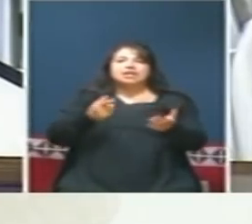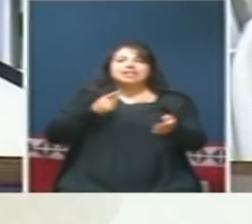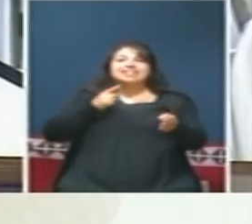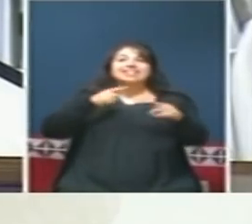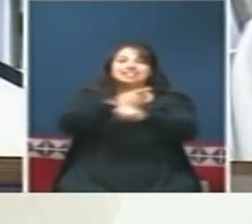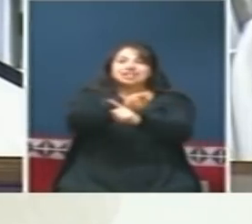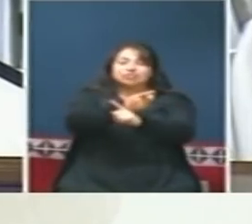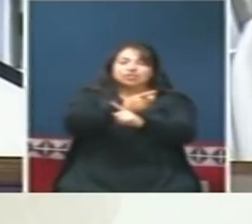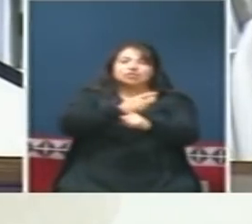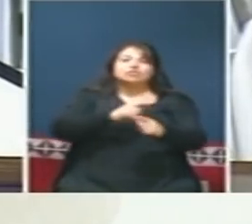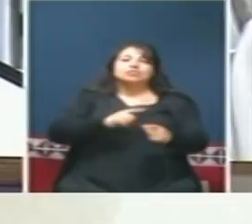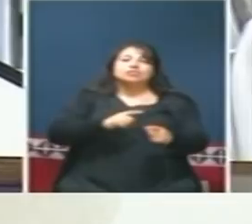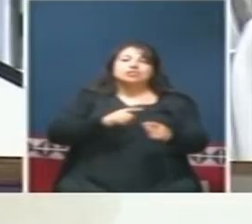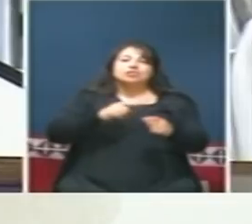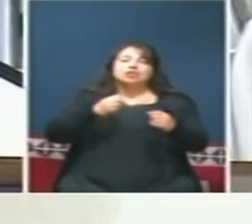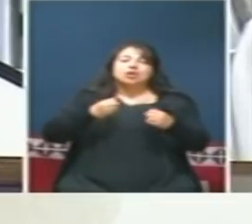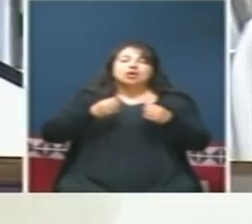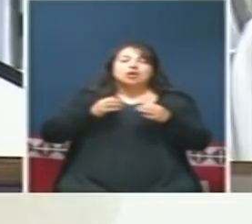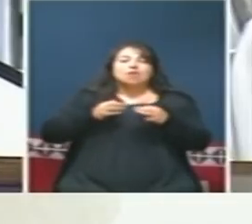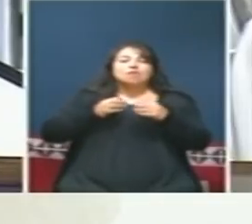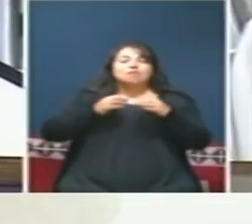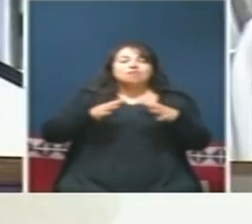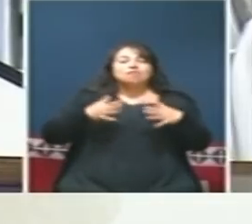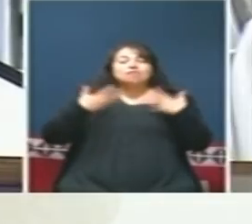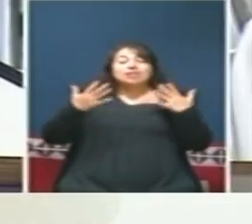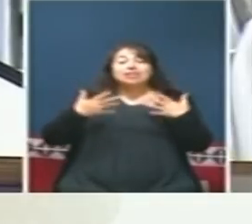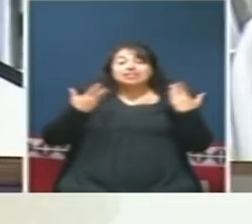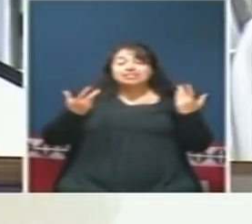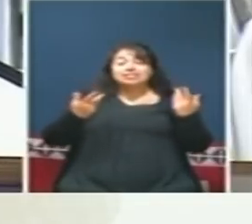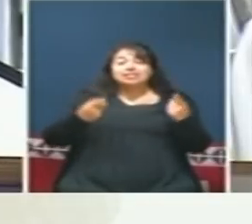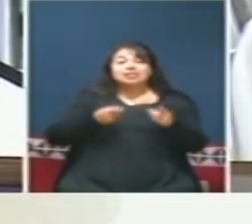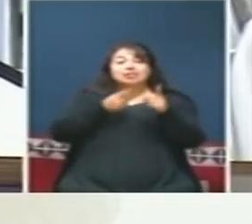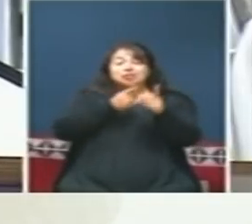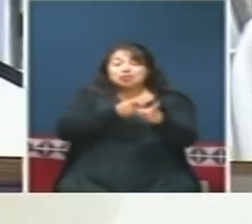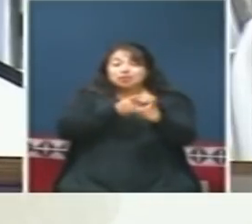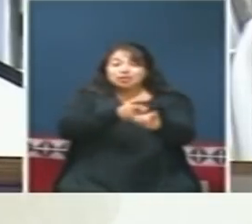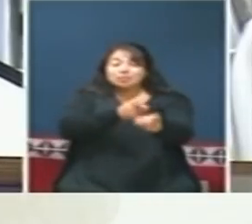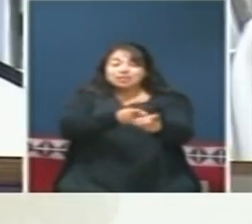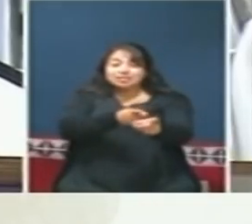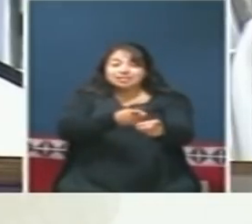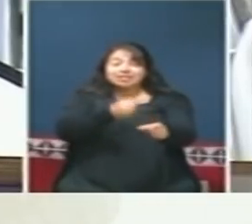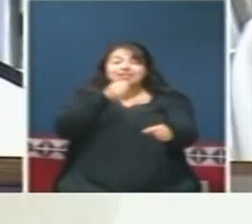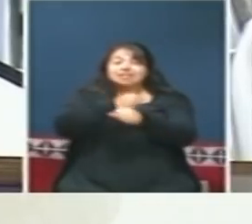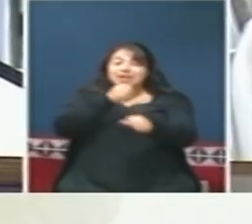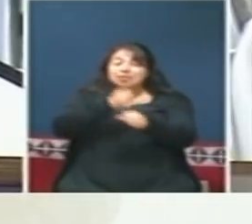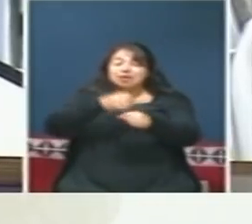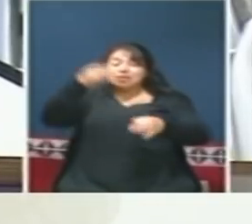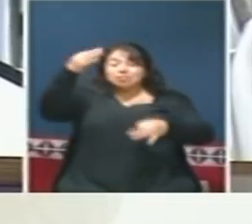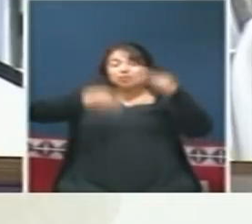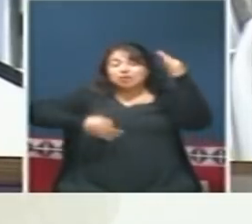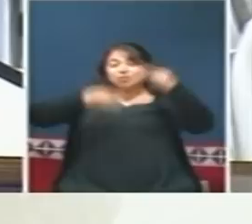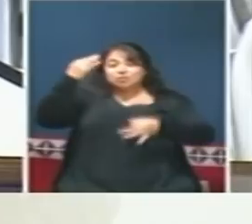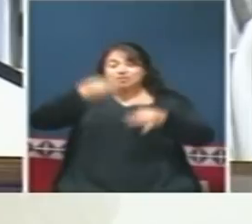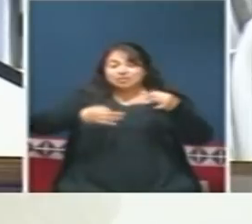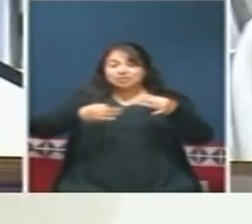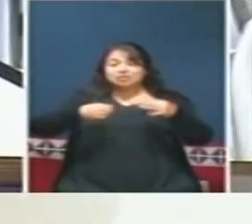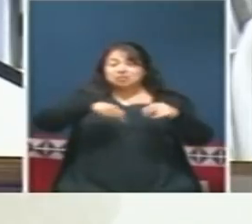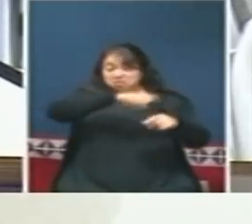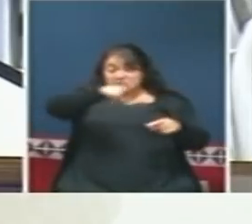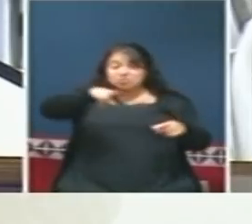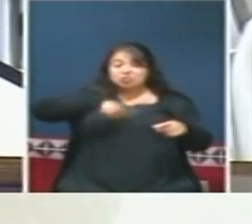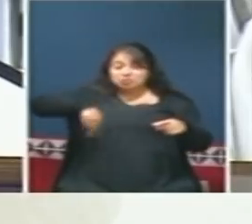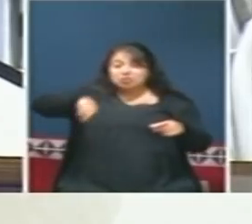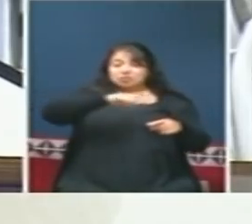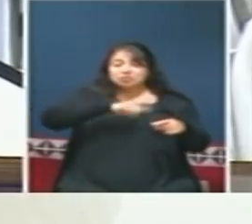Bienaventurados los que trabajan por la justicia y son perseguidos por la justicia. En ese camino estamos y ese es el mensaje para